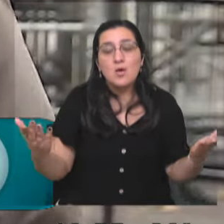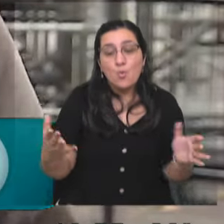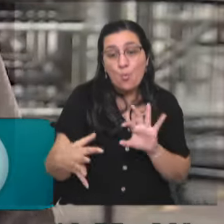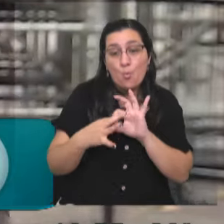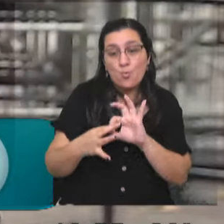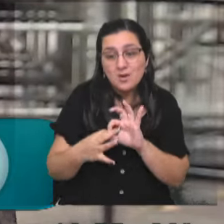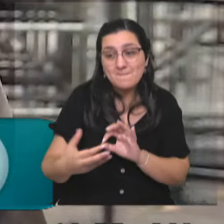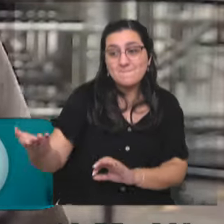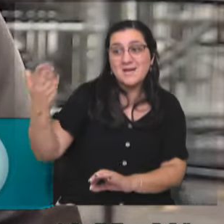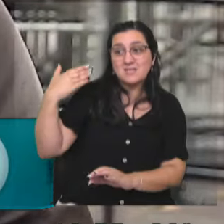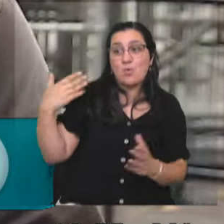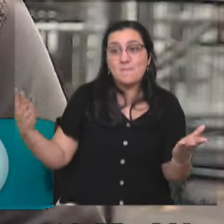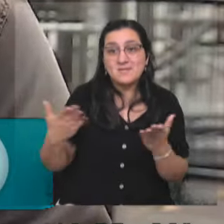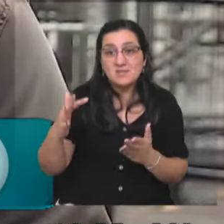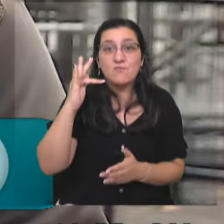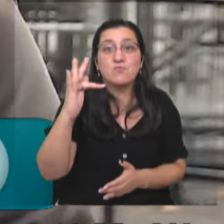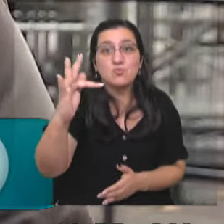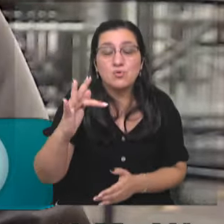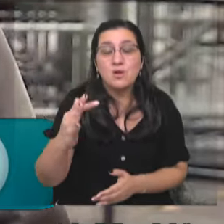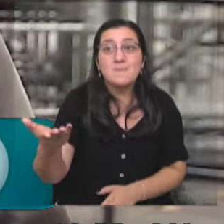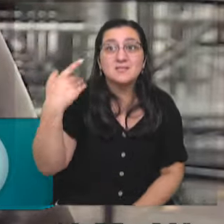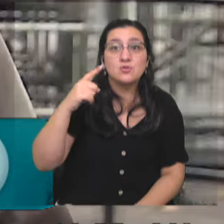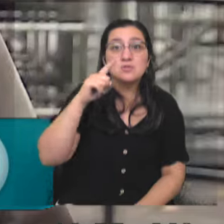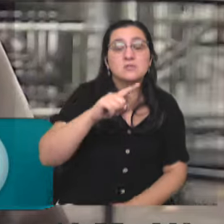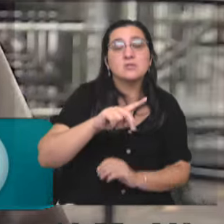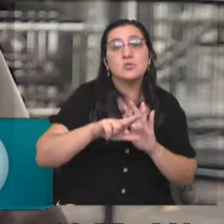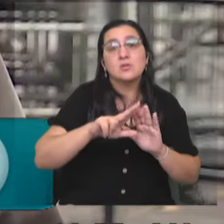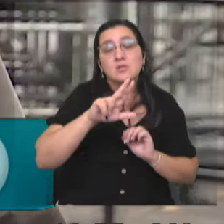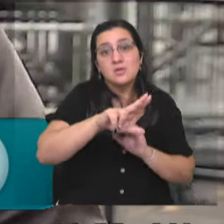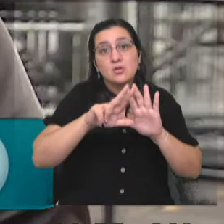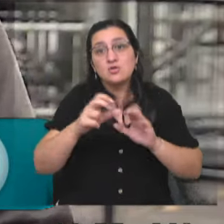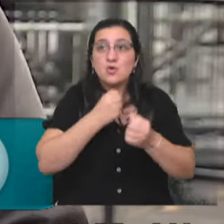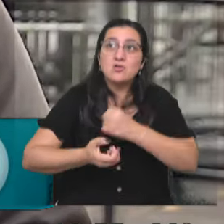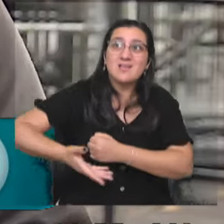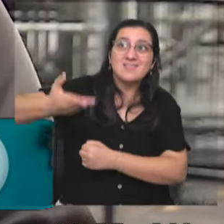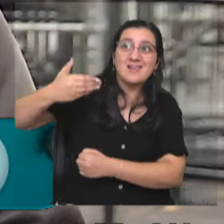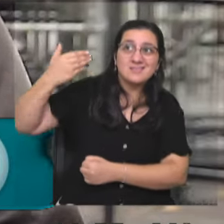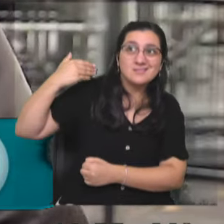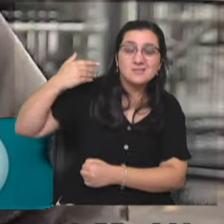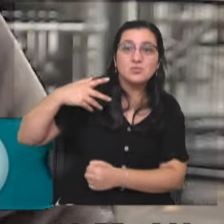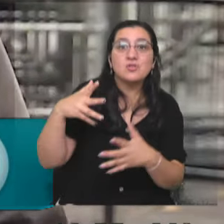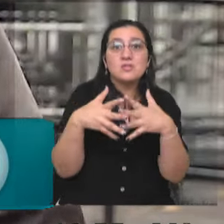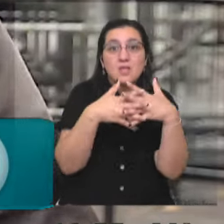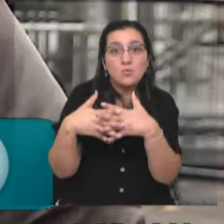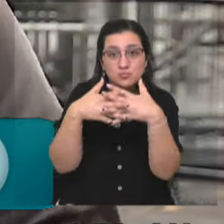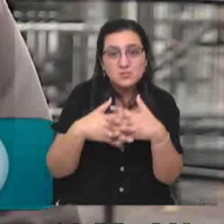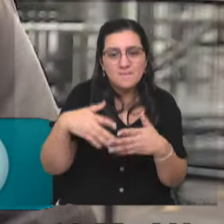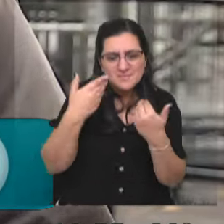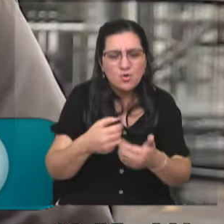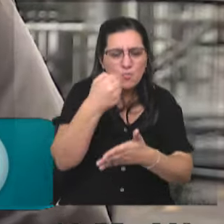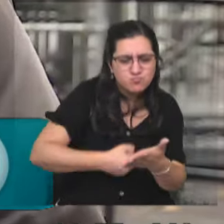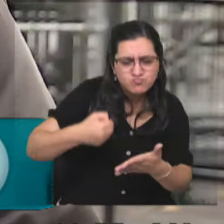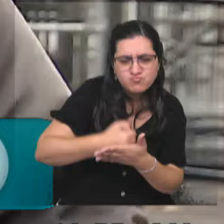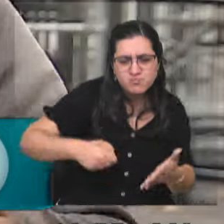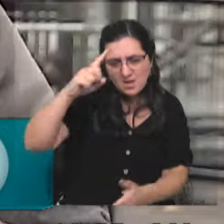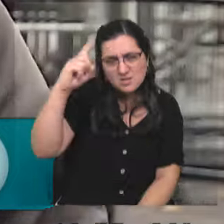¿no? El pasado de hace 138 años atrás, cuando los trabajadores y las trabajadoras en Estados Unidos empezaron la lucha internacional